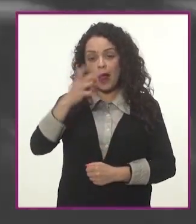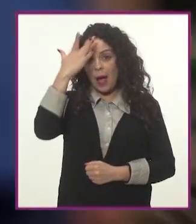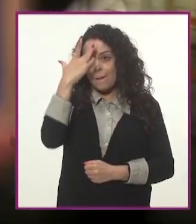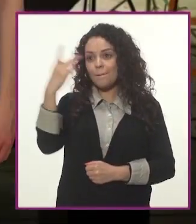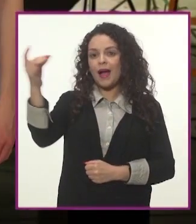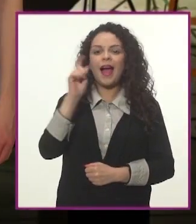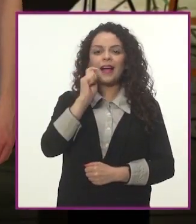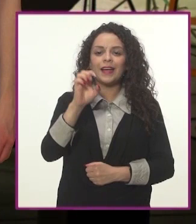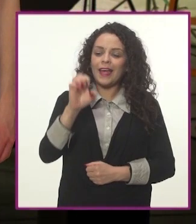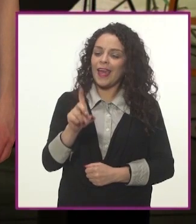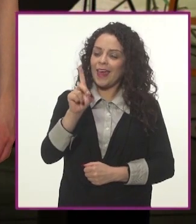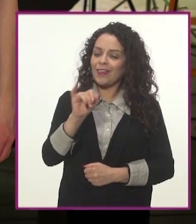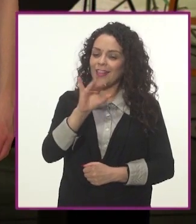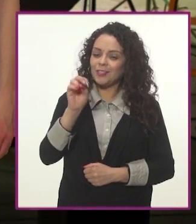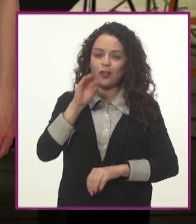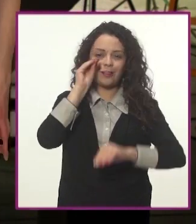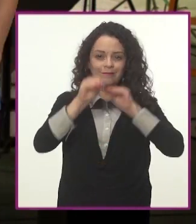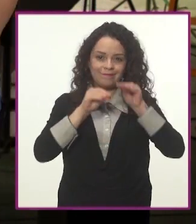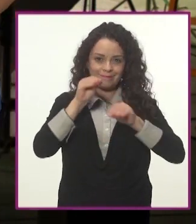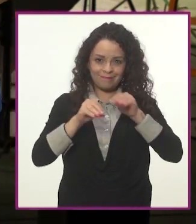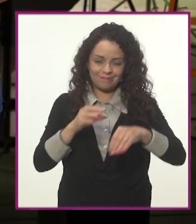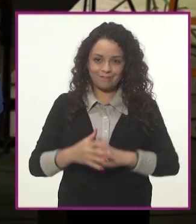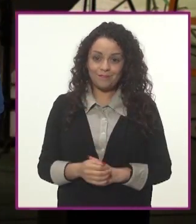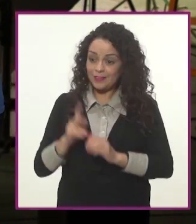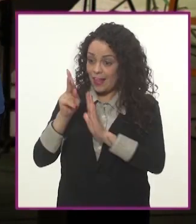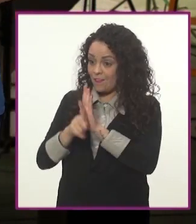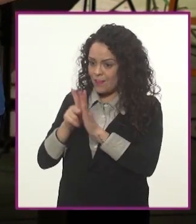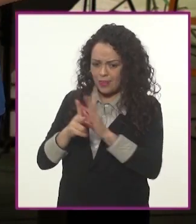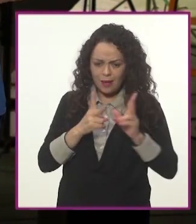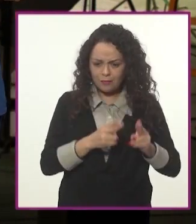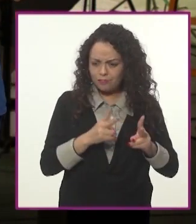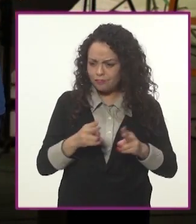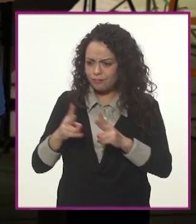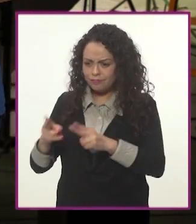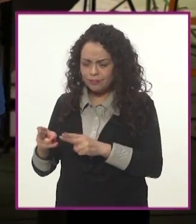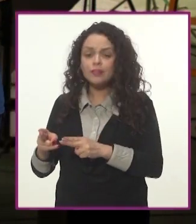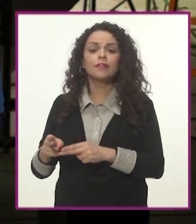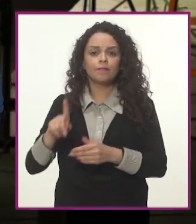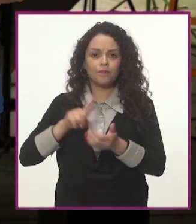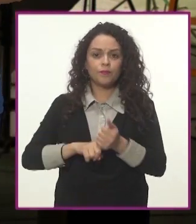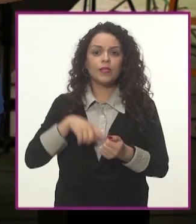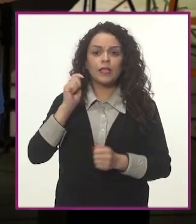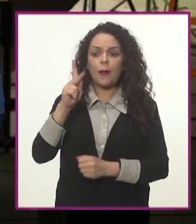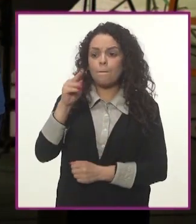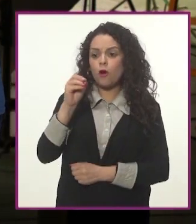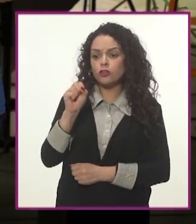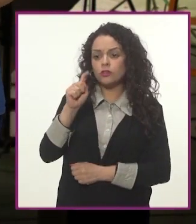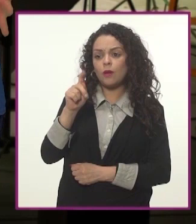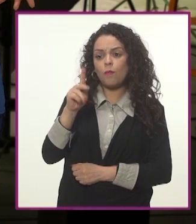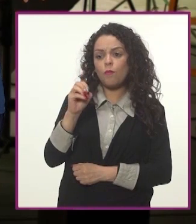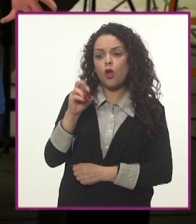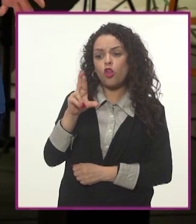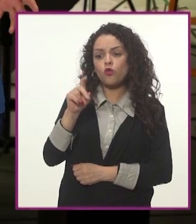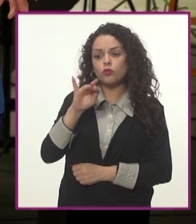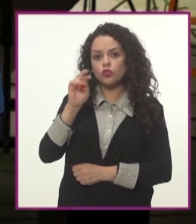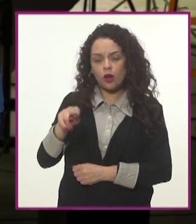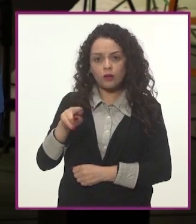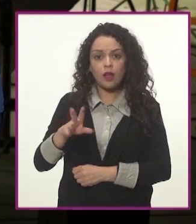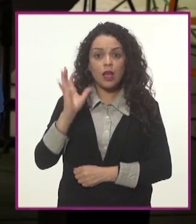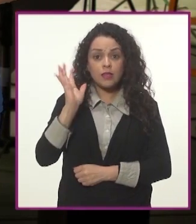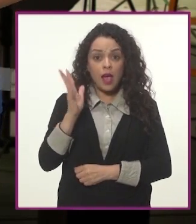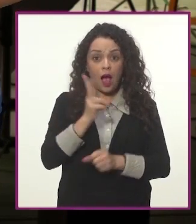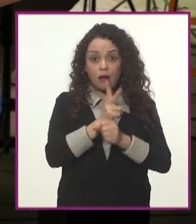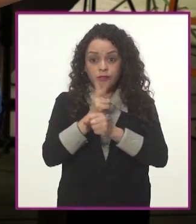edición. En el mundo audiovisual, la edición se ubica dentro del proceso de postproducción, o sea, lo que viene después de la producción y